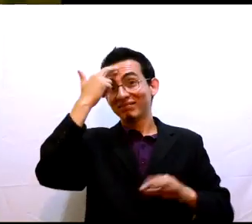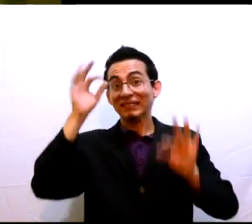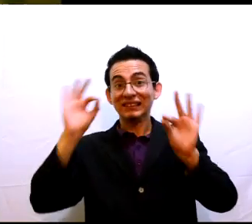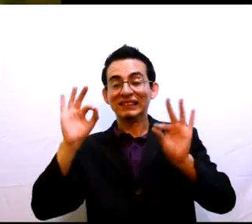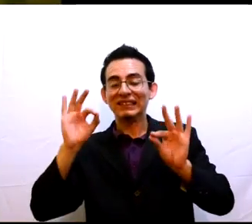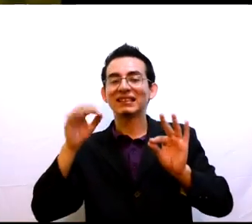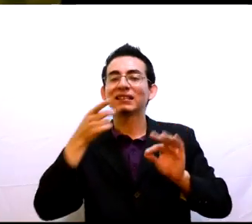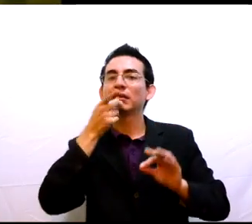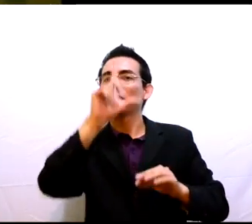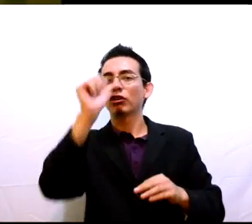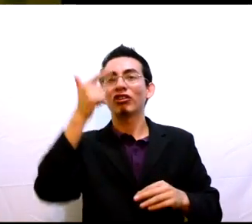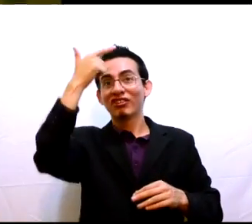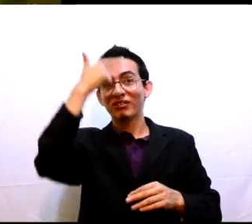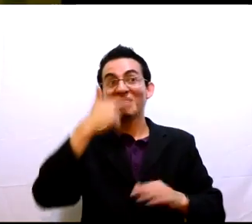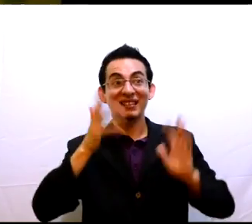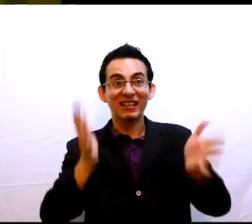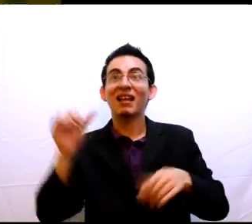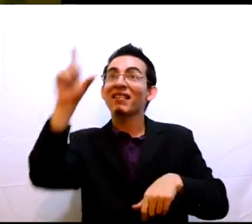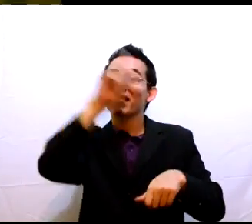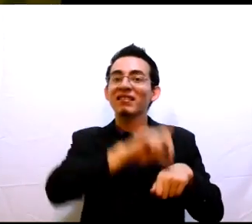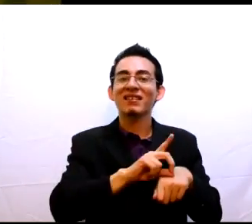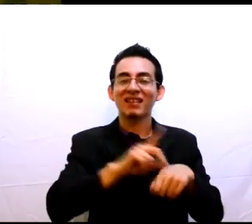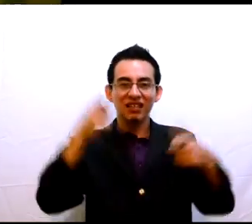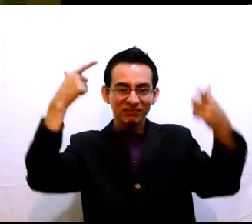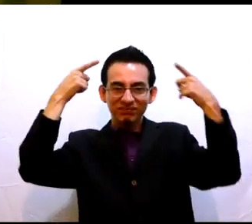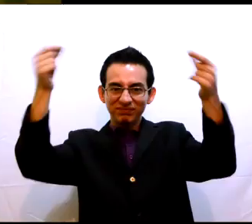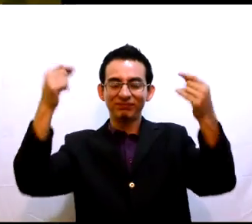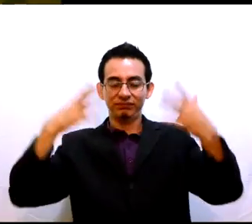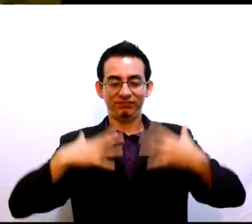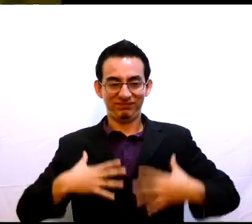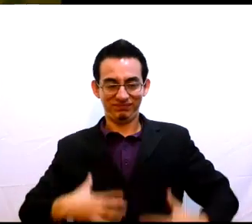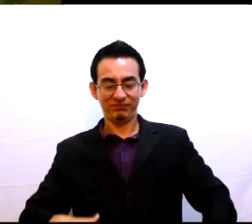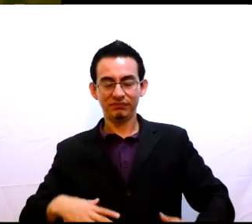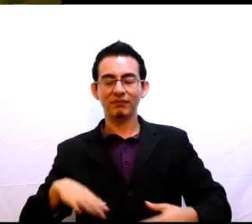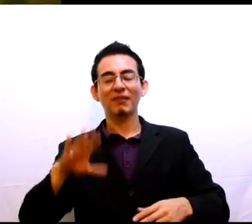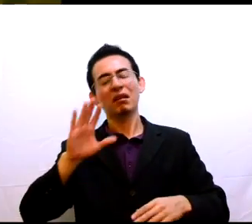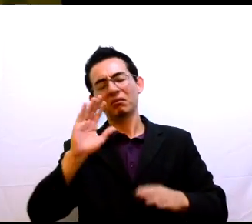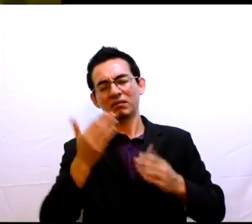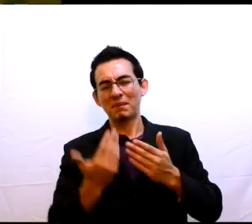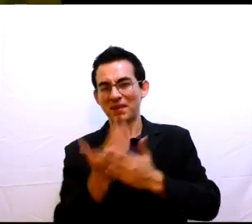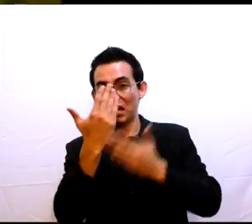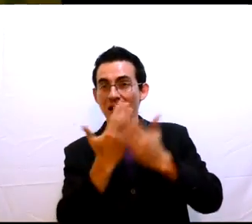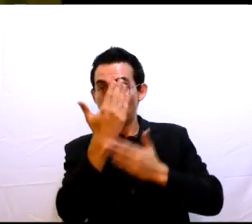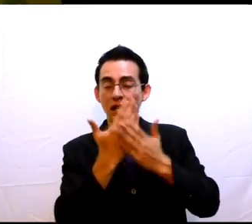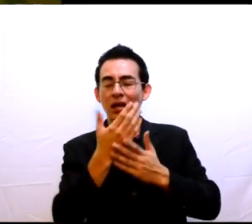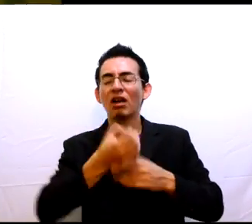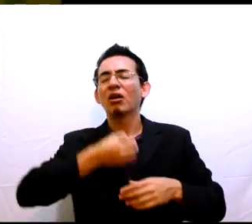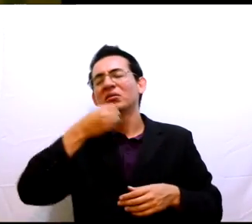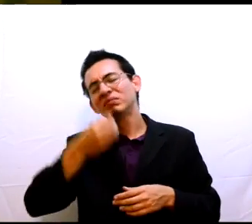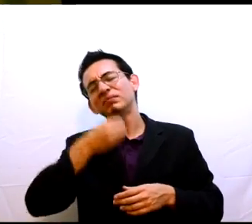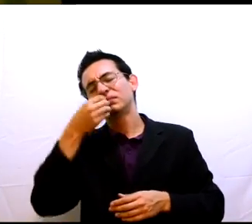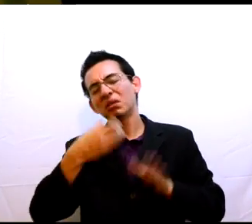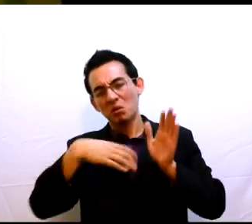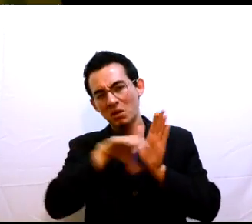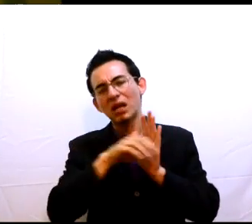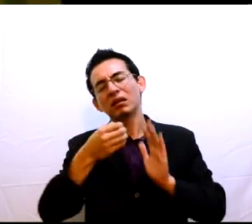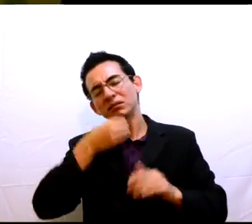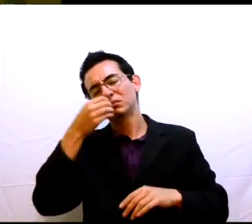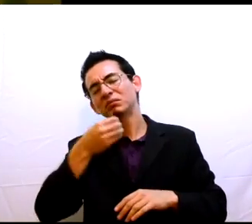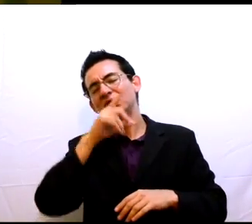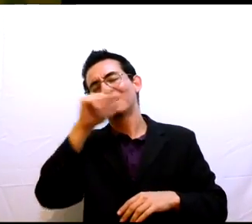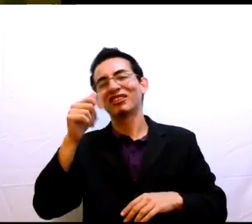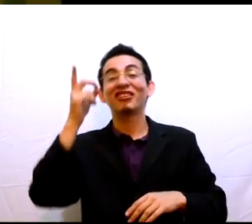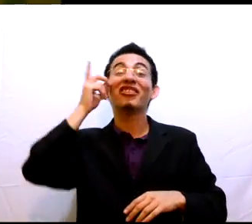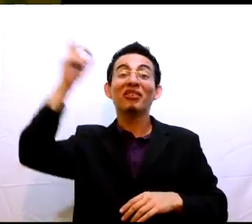llegó la noche de graduación y bueno en la mañana yo estaba orando en mi cuarto y me